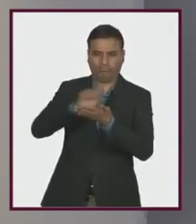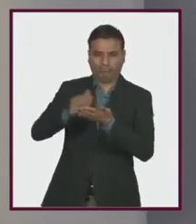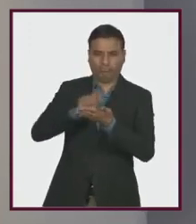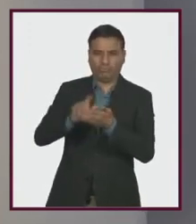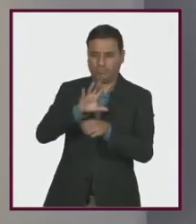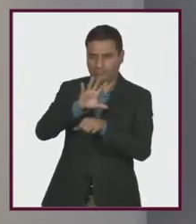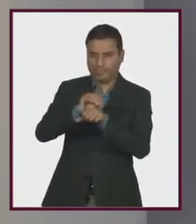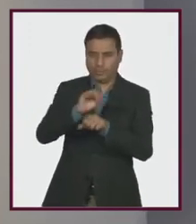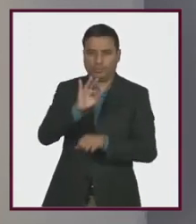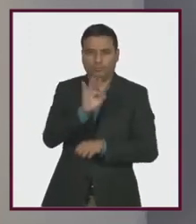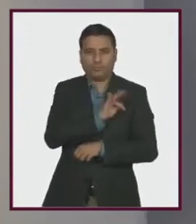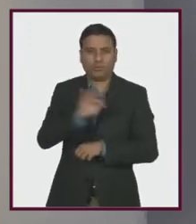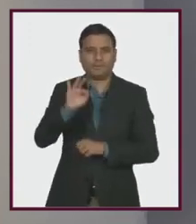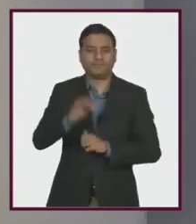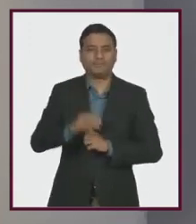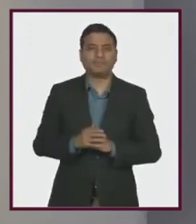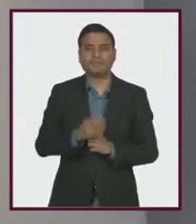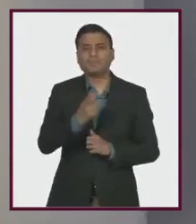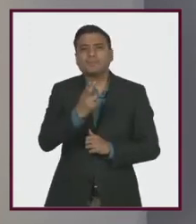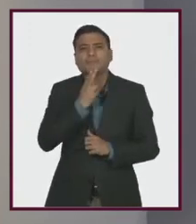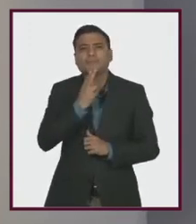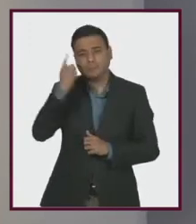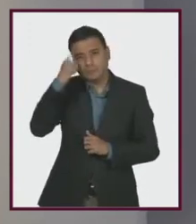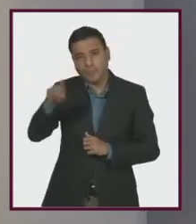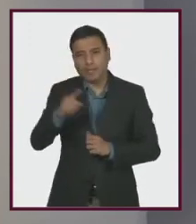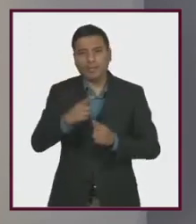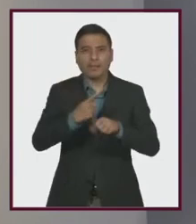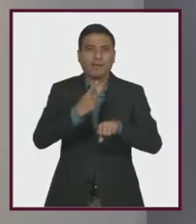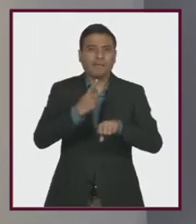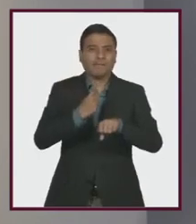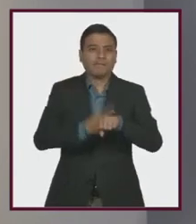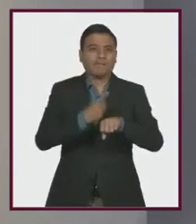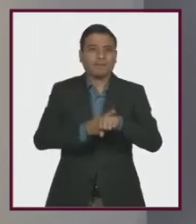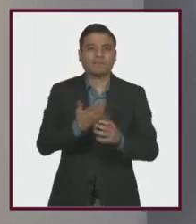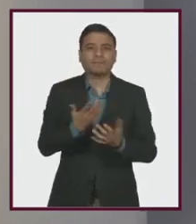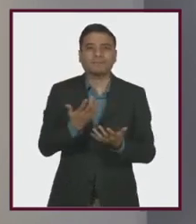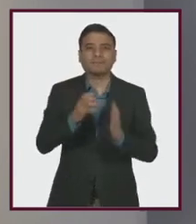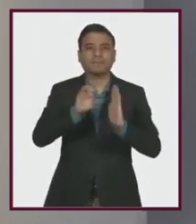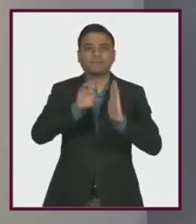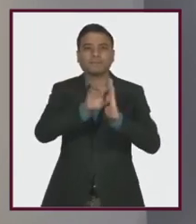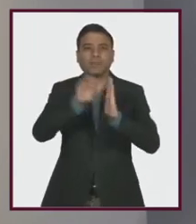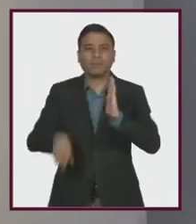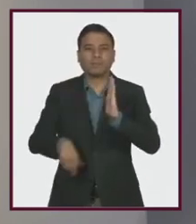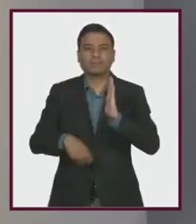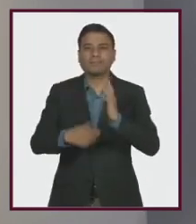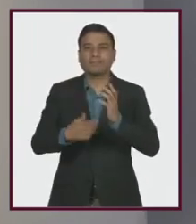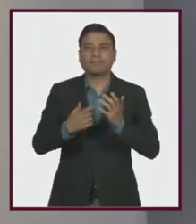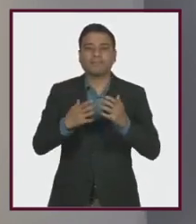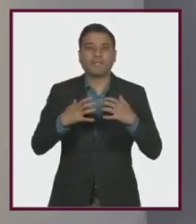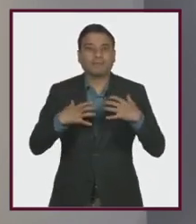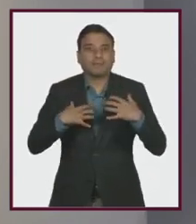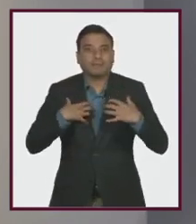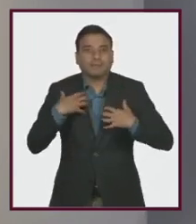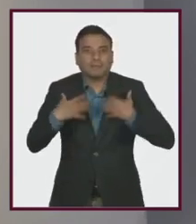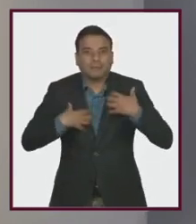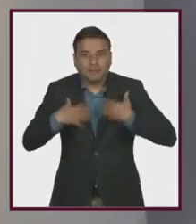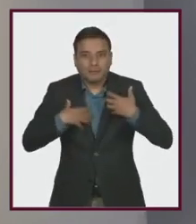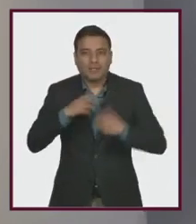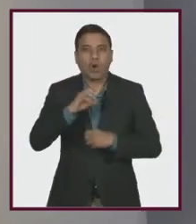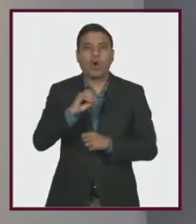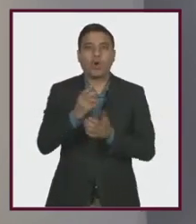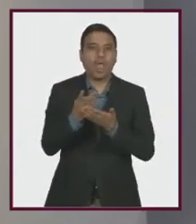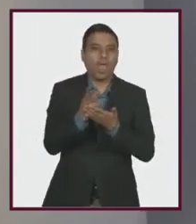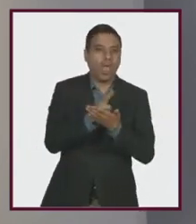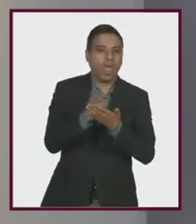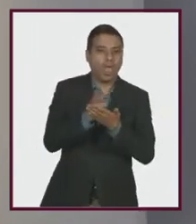en enfermedades como en trastornos mentales como la ansiedad, el insomnio, pero